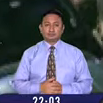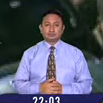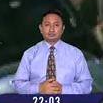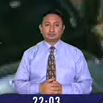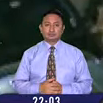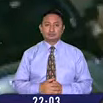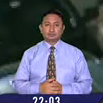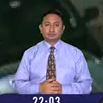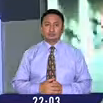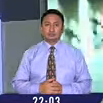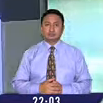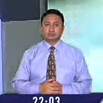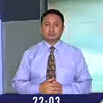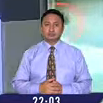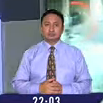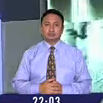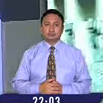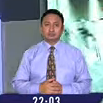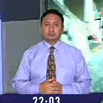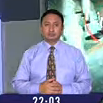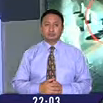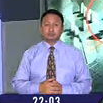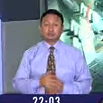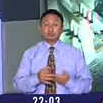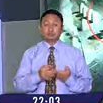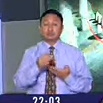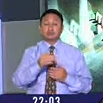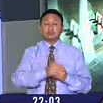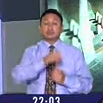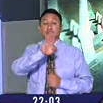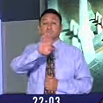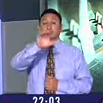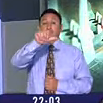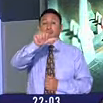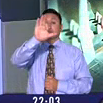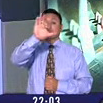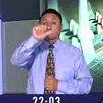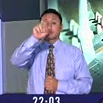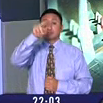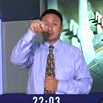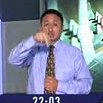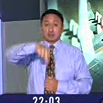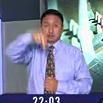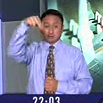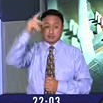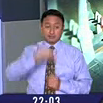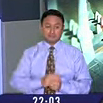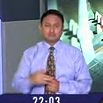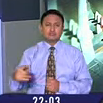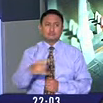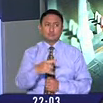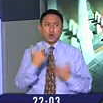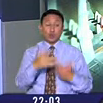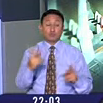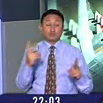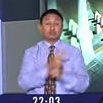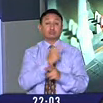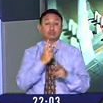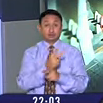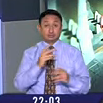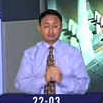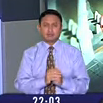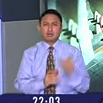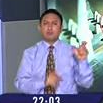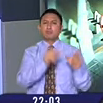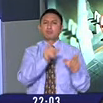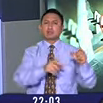así la cadena. En el sector Batán Alto existe preocupación por los altos niveles de inseguridad.